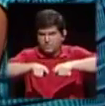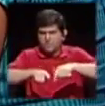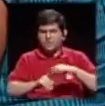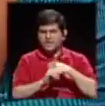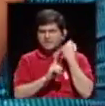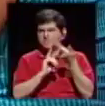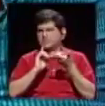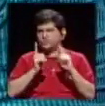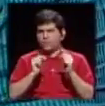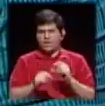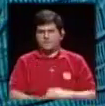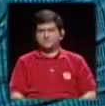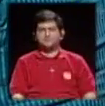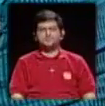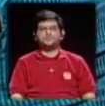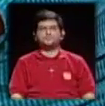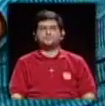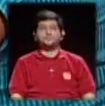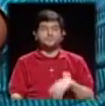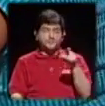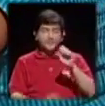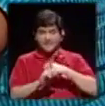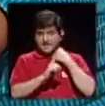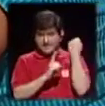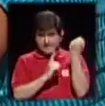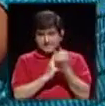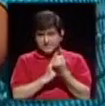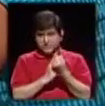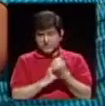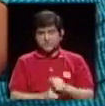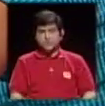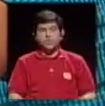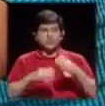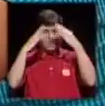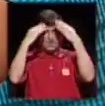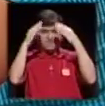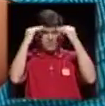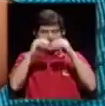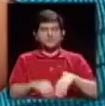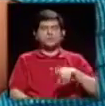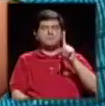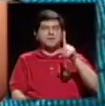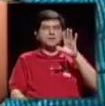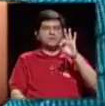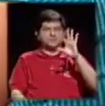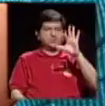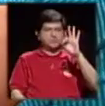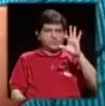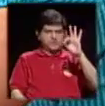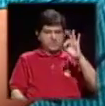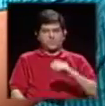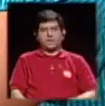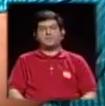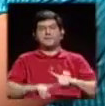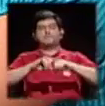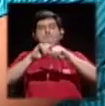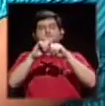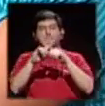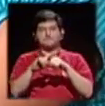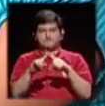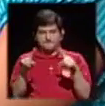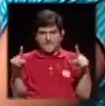esa situación? Sí, esa situación, bueno, esos reportes son de 1999. Sin